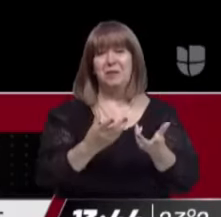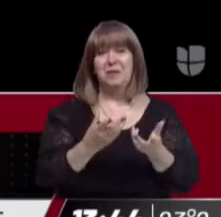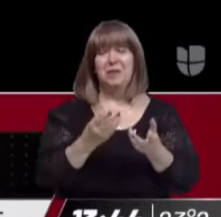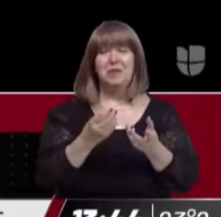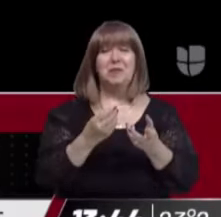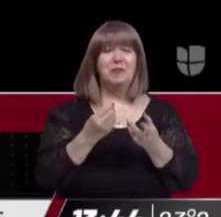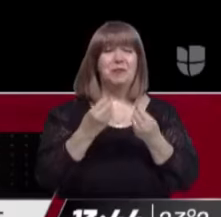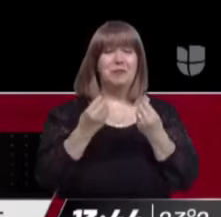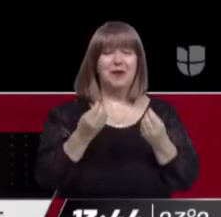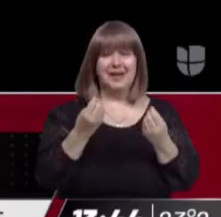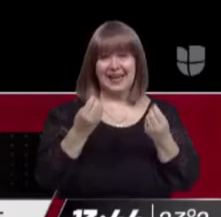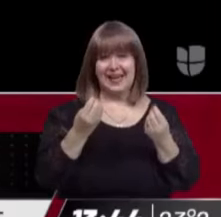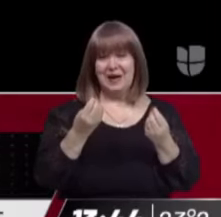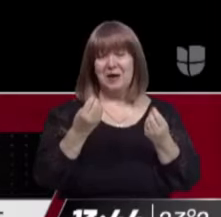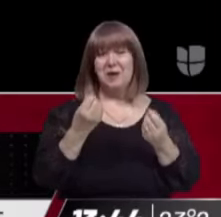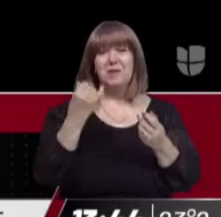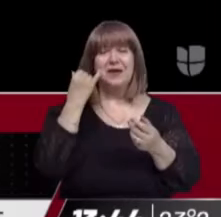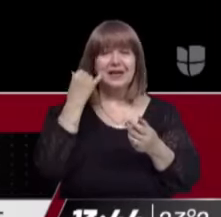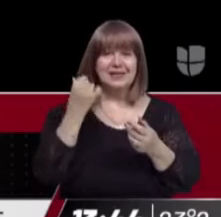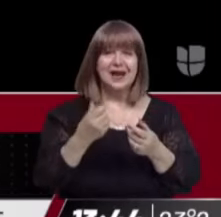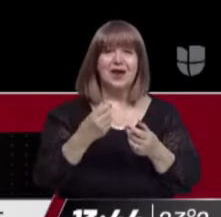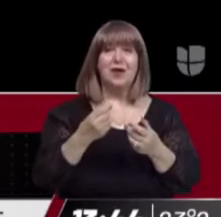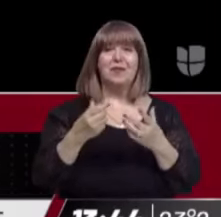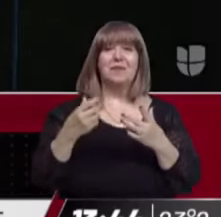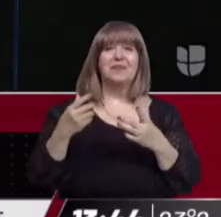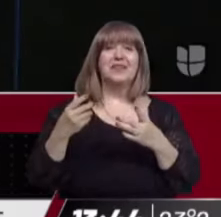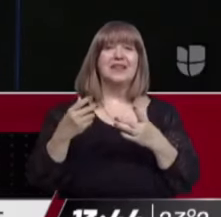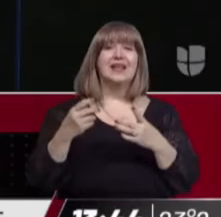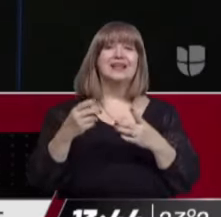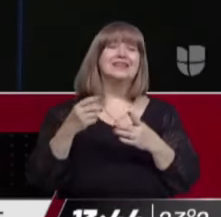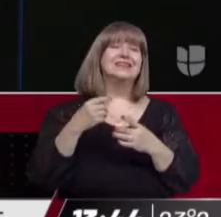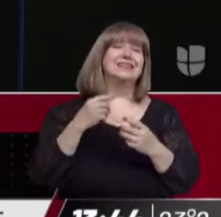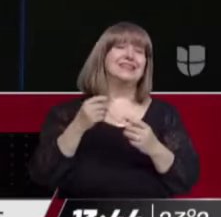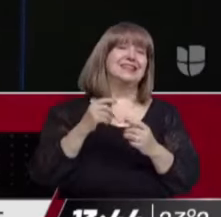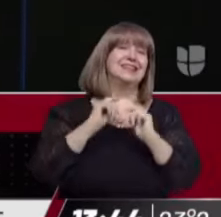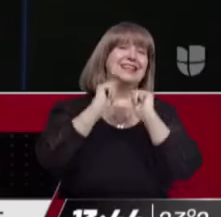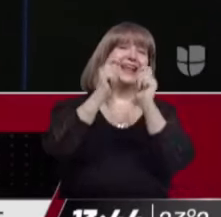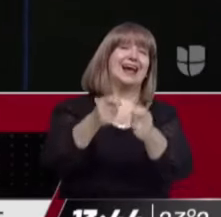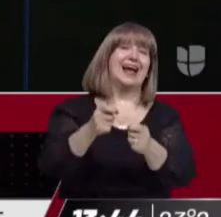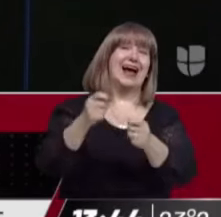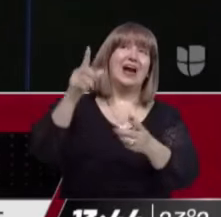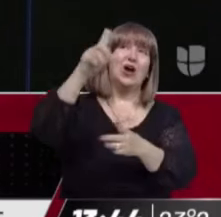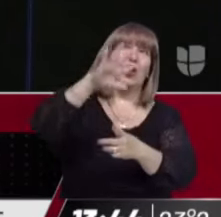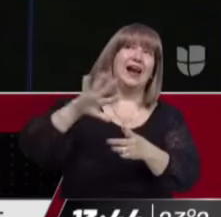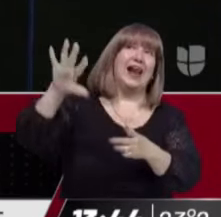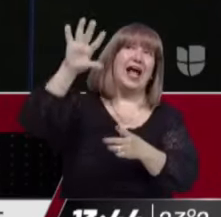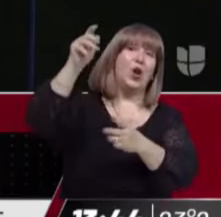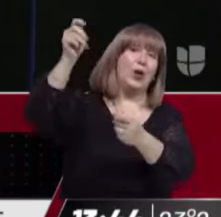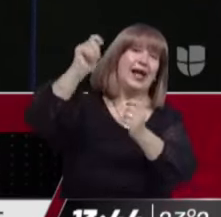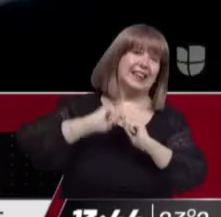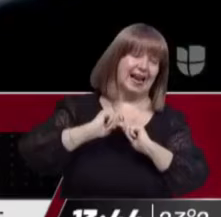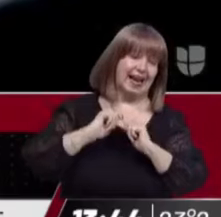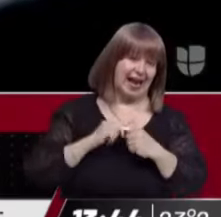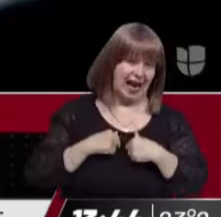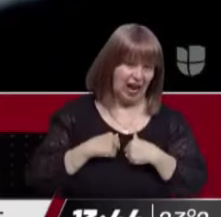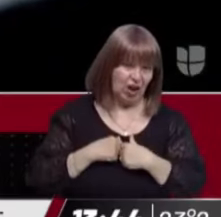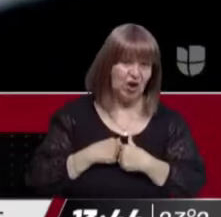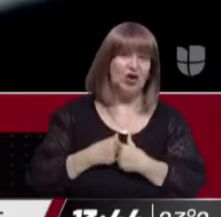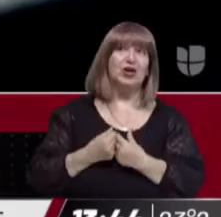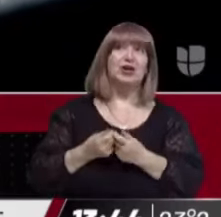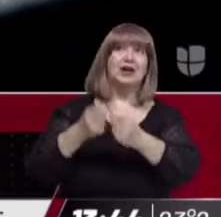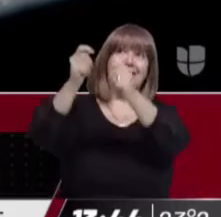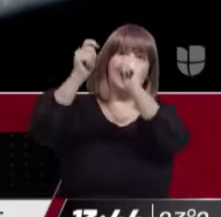flaca. Porque está el viejo verso este de, mirá, te regalo la luna. Sí, le decís, sí, te acercás, sí. Marisol, te regalo la luna.